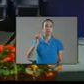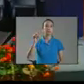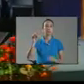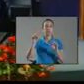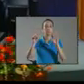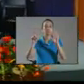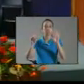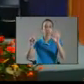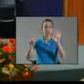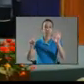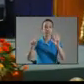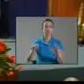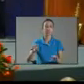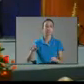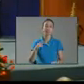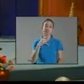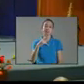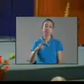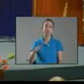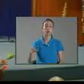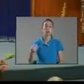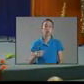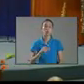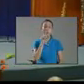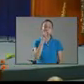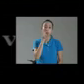Yo no tenía de dónde sacarlo.